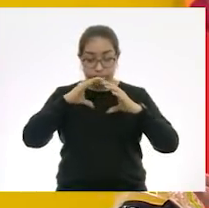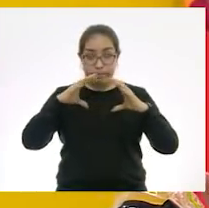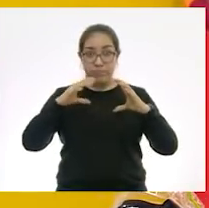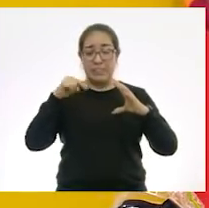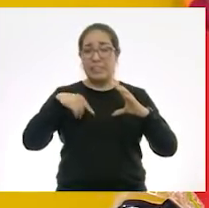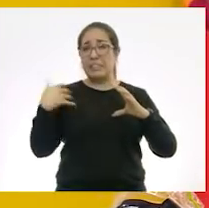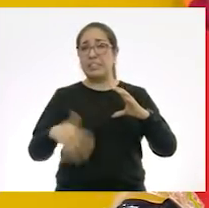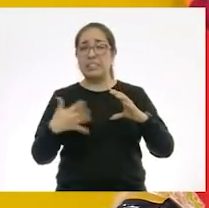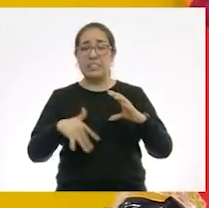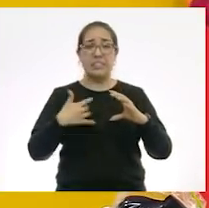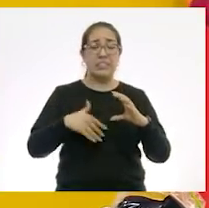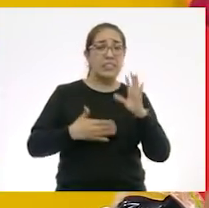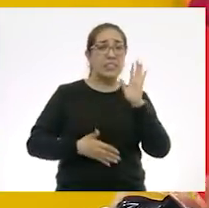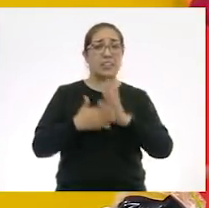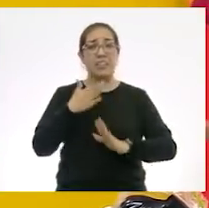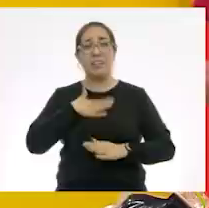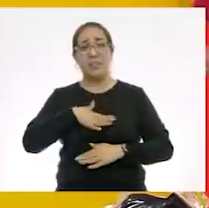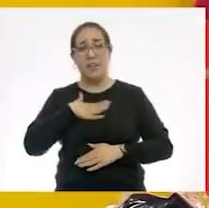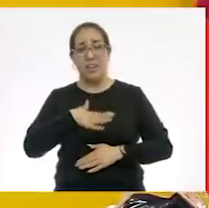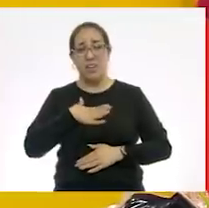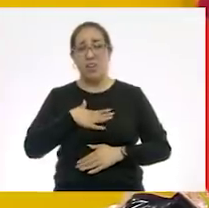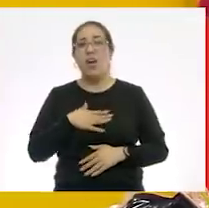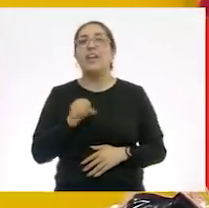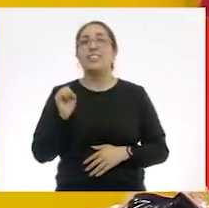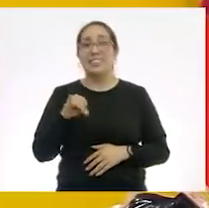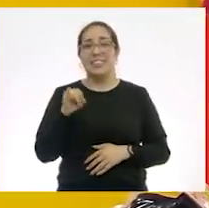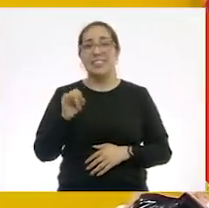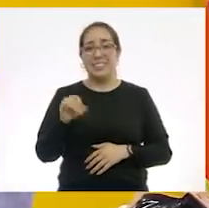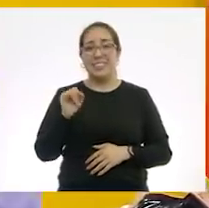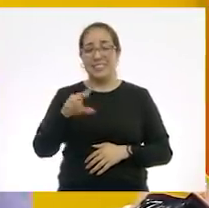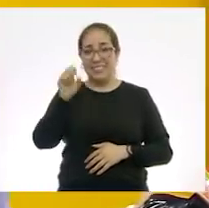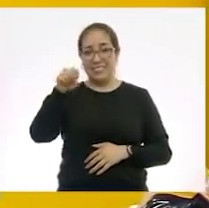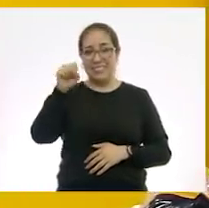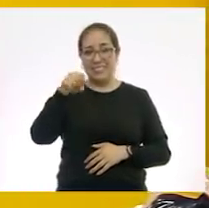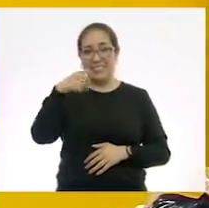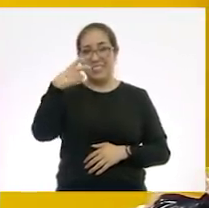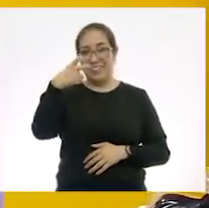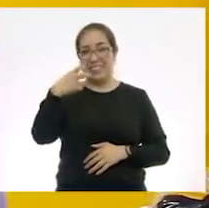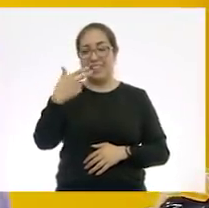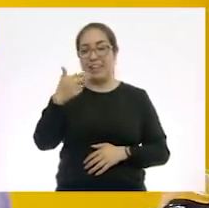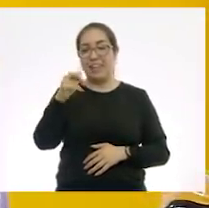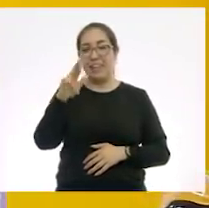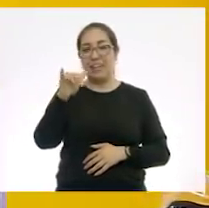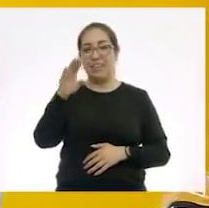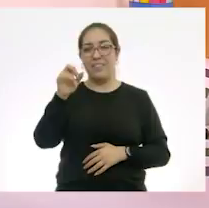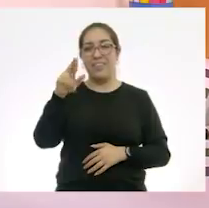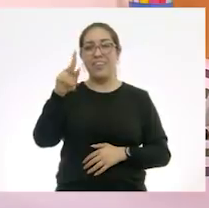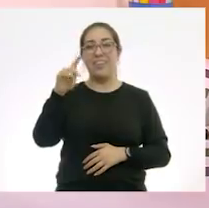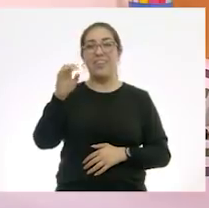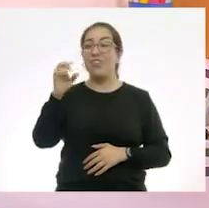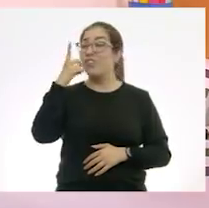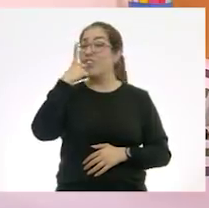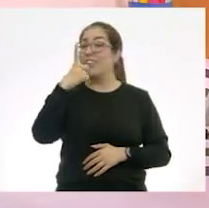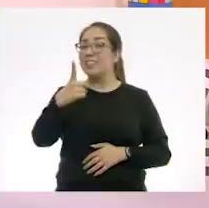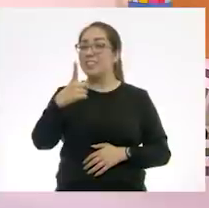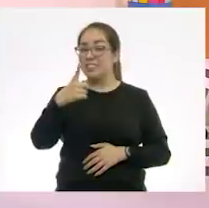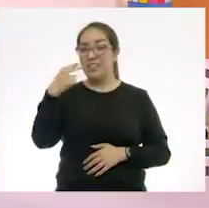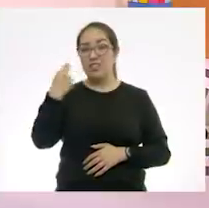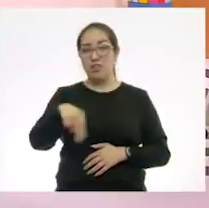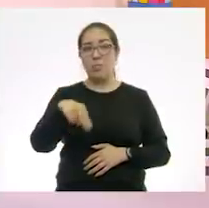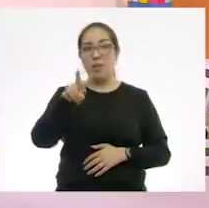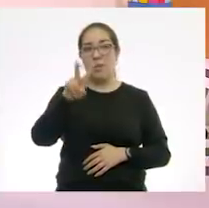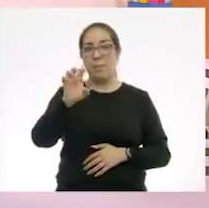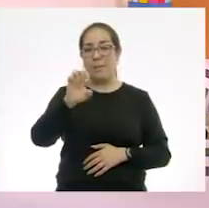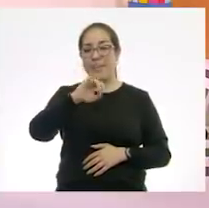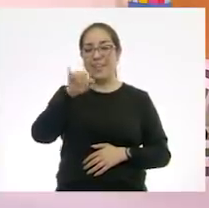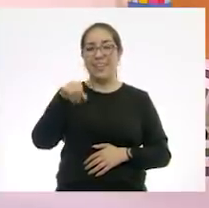anda. Claro, pues sí, ¿escuchaste? Claro, claro que sí. Heriberto nos dijo perfectamente que se trata de la vejiga.